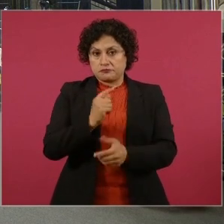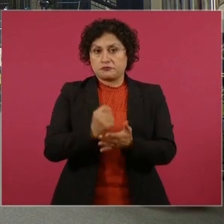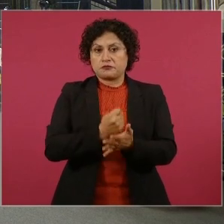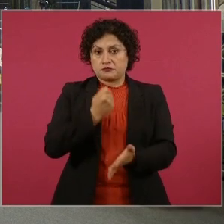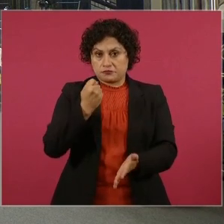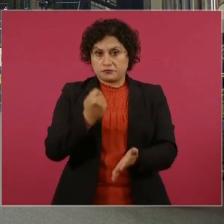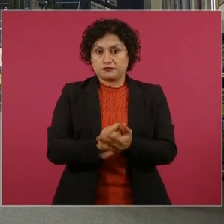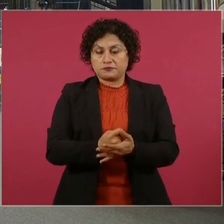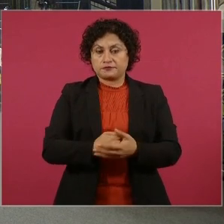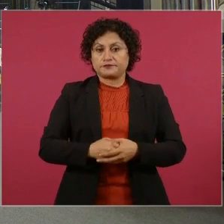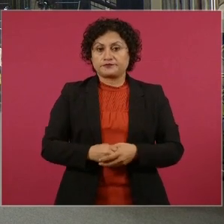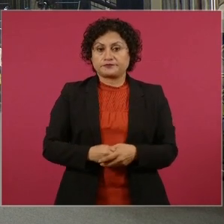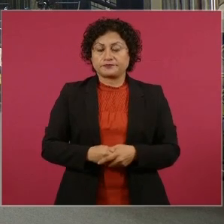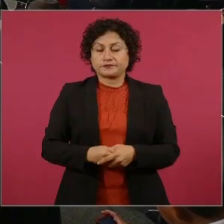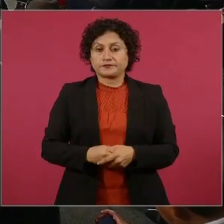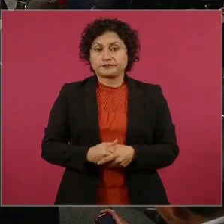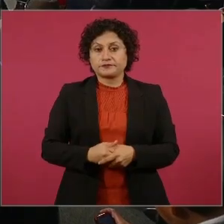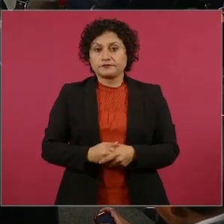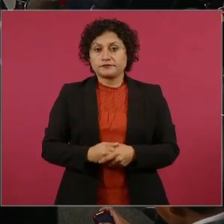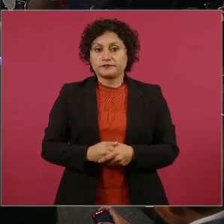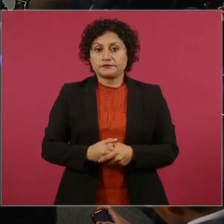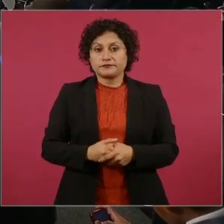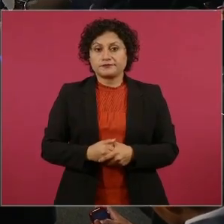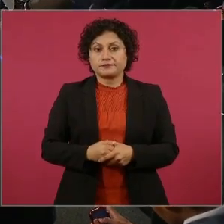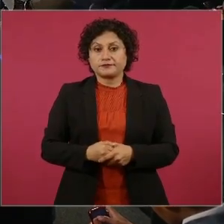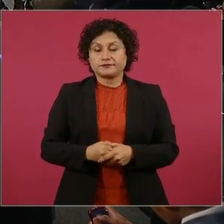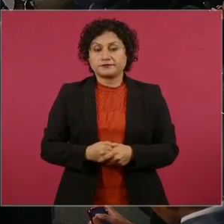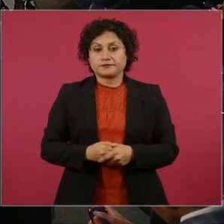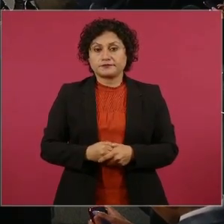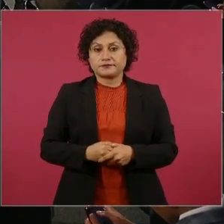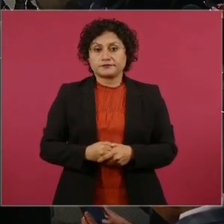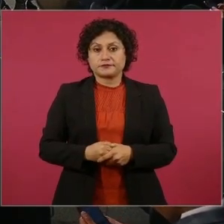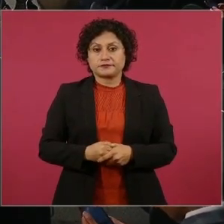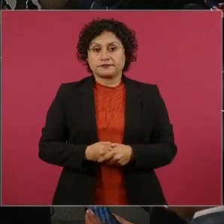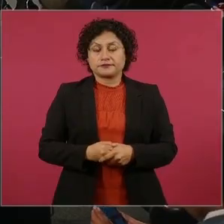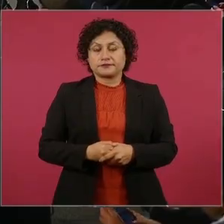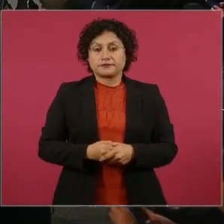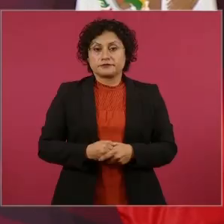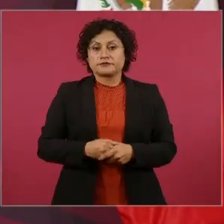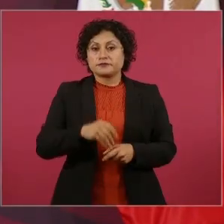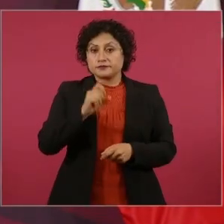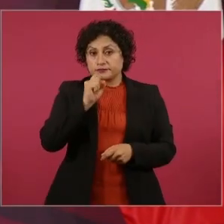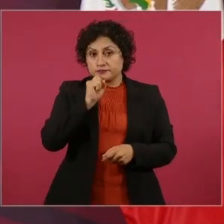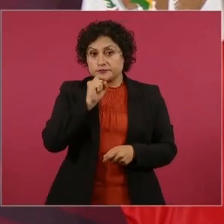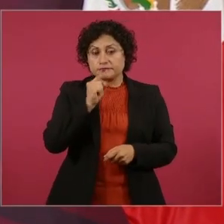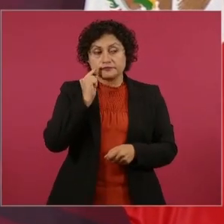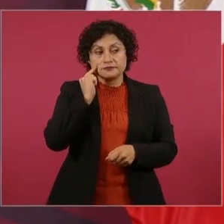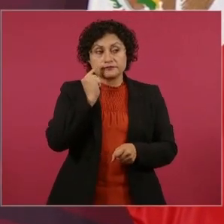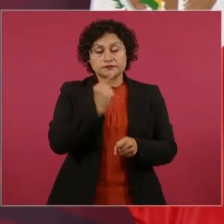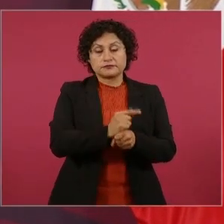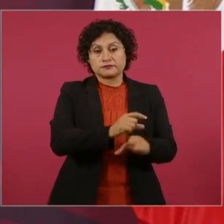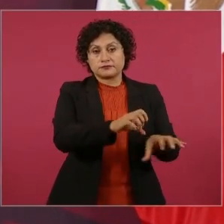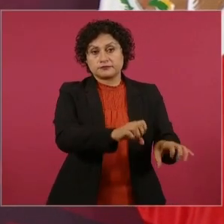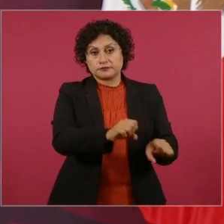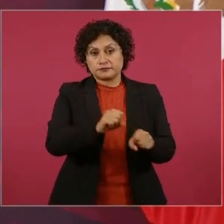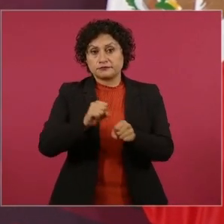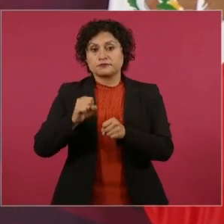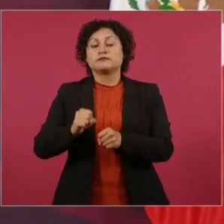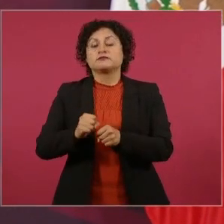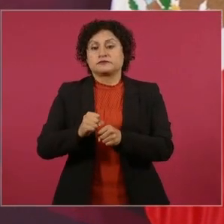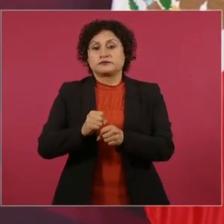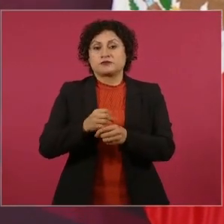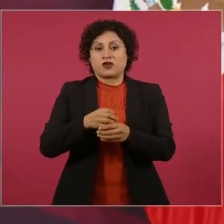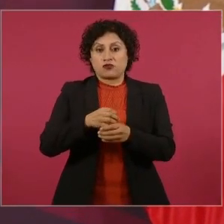Tamaulipas pero de explosivos y de